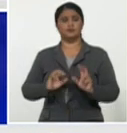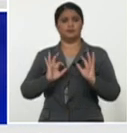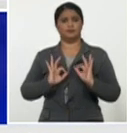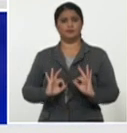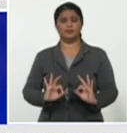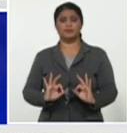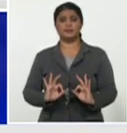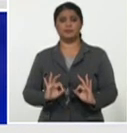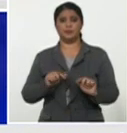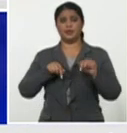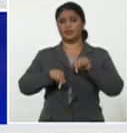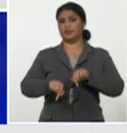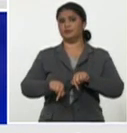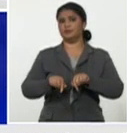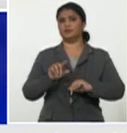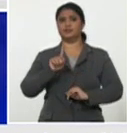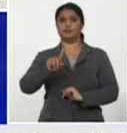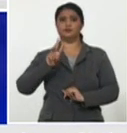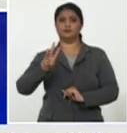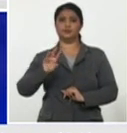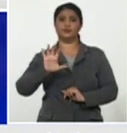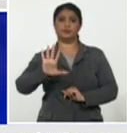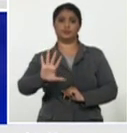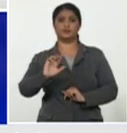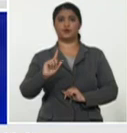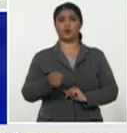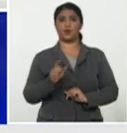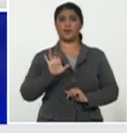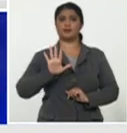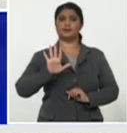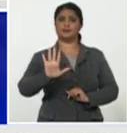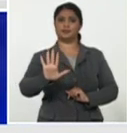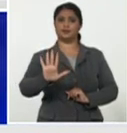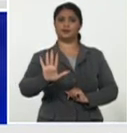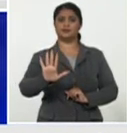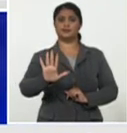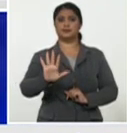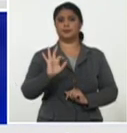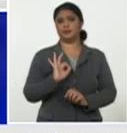135,5, como se puede ver ahí en el gráfico.